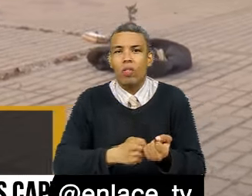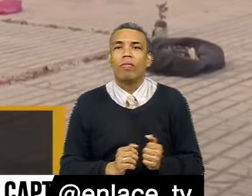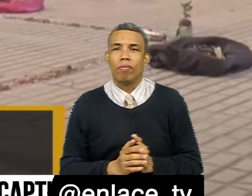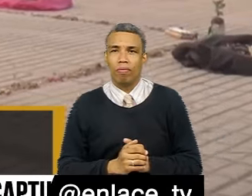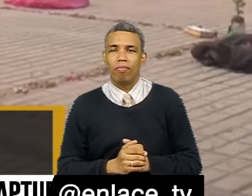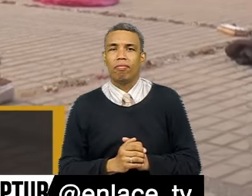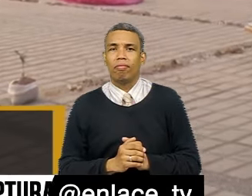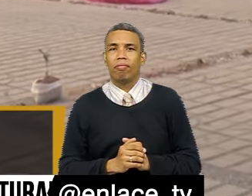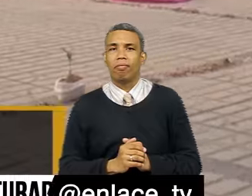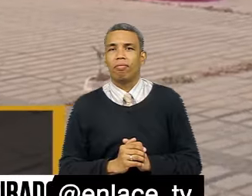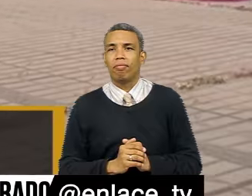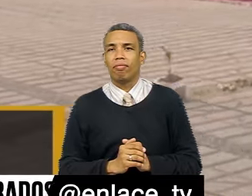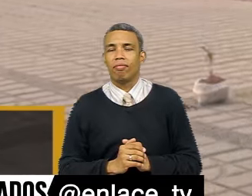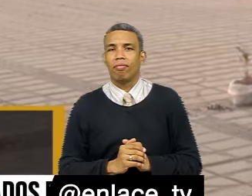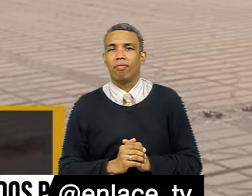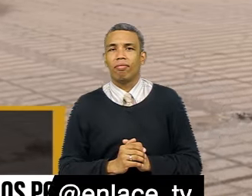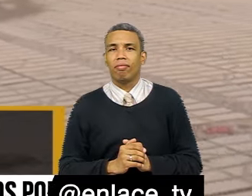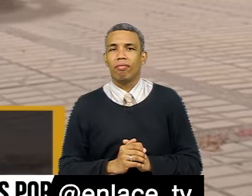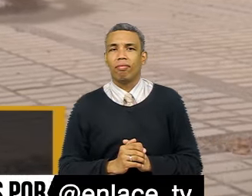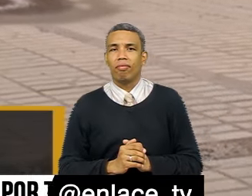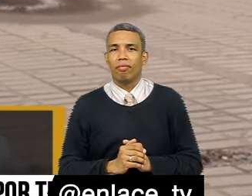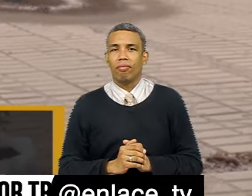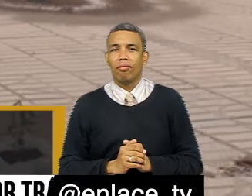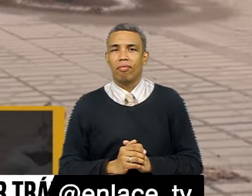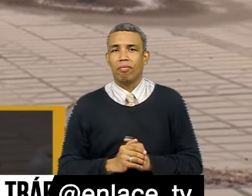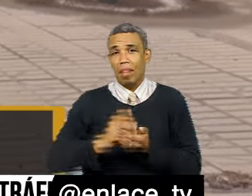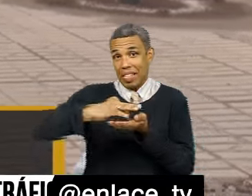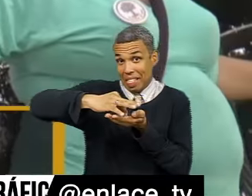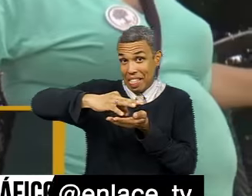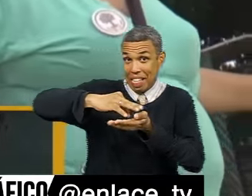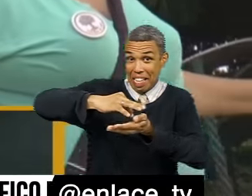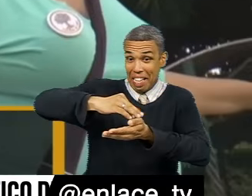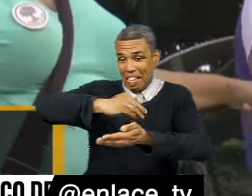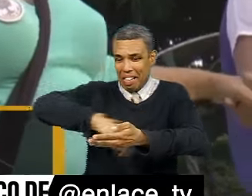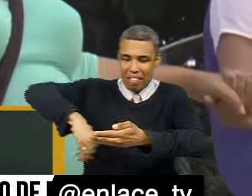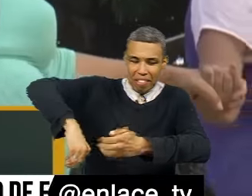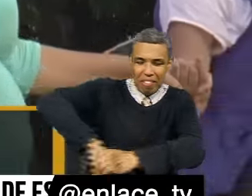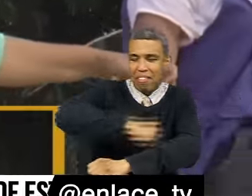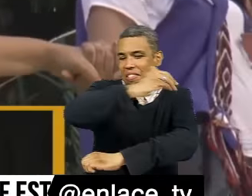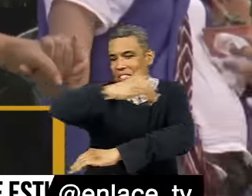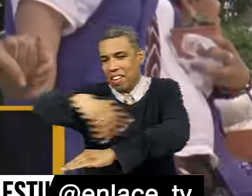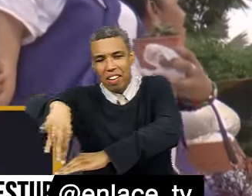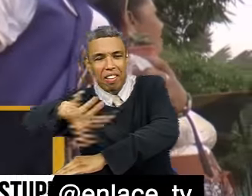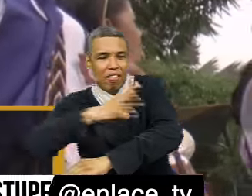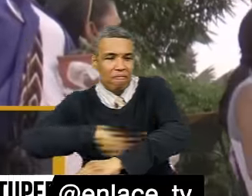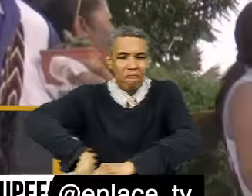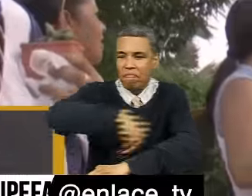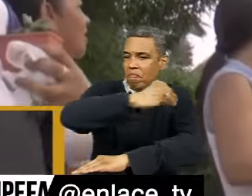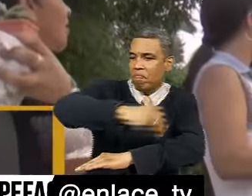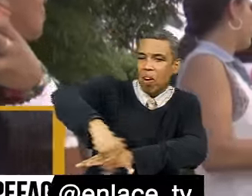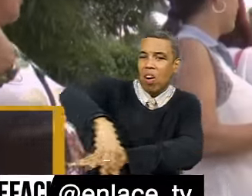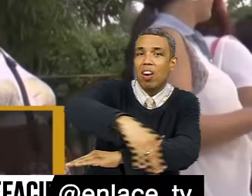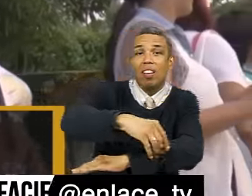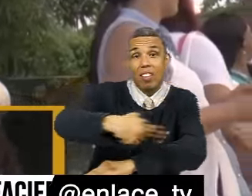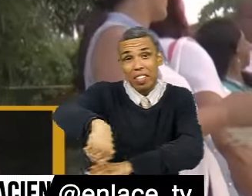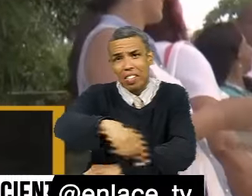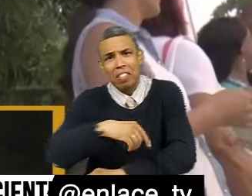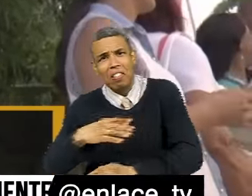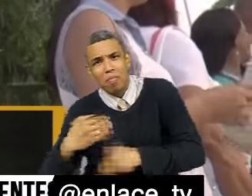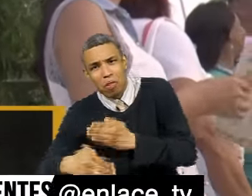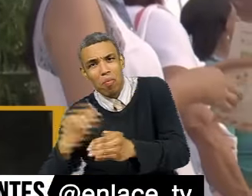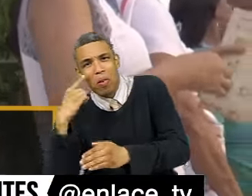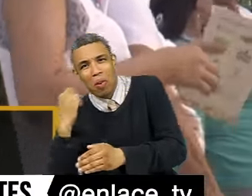sembrar los acuerdos de La Habana, promover la participación de los ciudadanos y sembrar un árbol que nos recuerde este gran momento para la historia